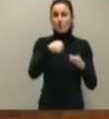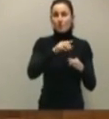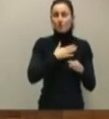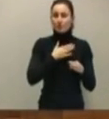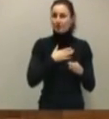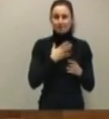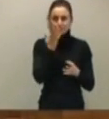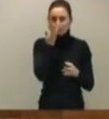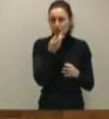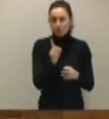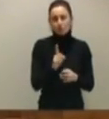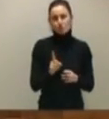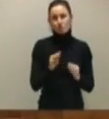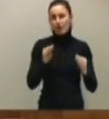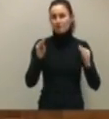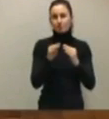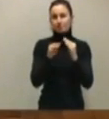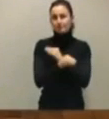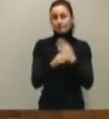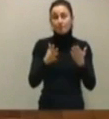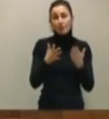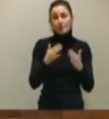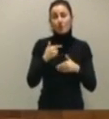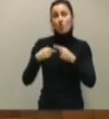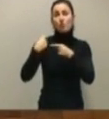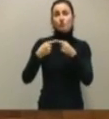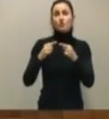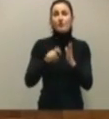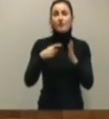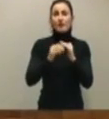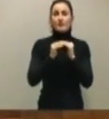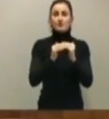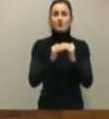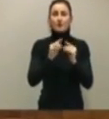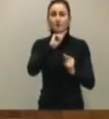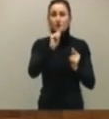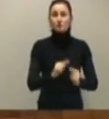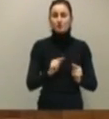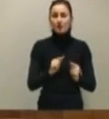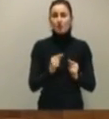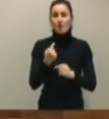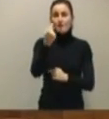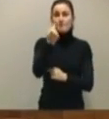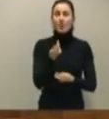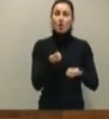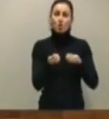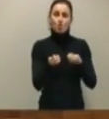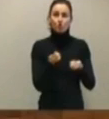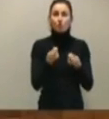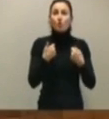gustan, pero que como consecuencia de la Ley de Estabilidad Presupuestaria fijan el campo de juego en el que tenemos que